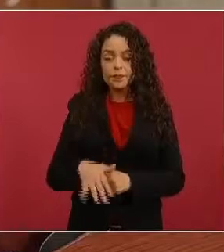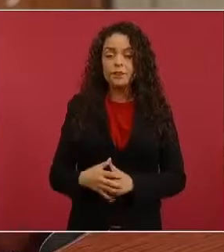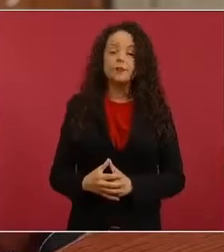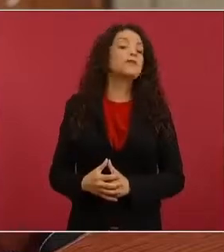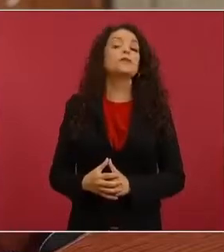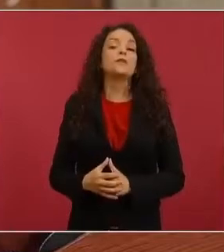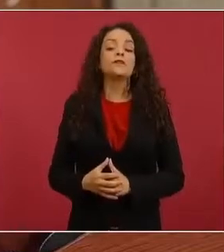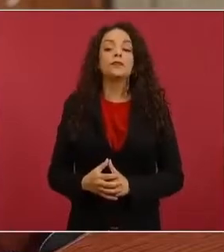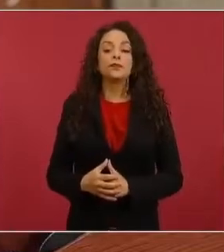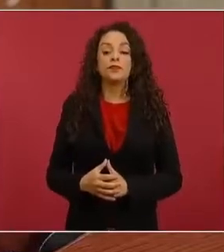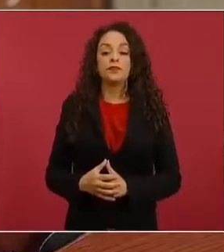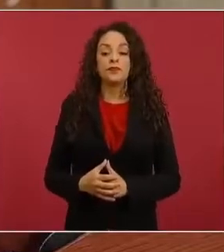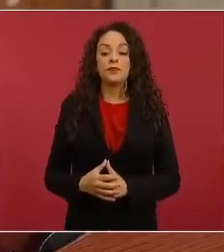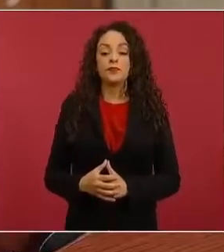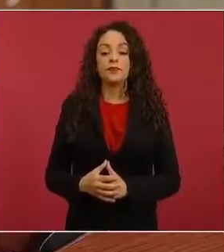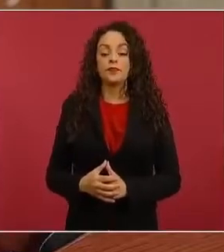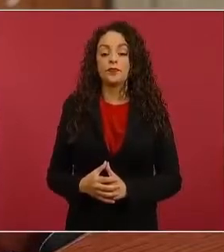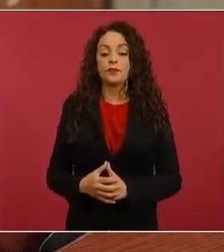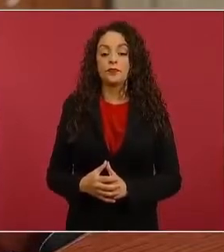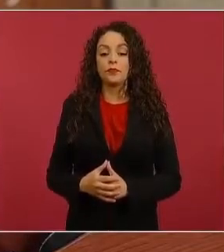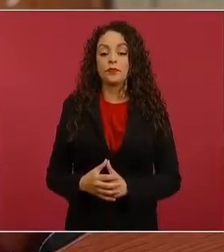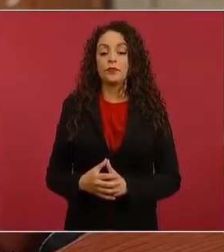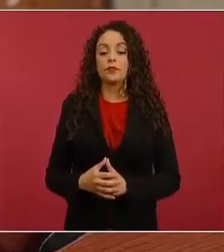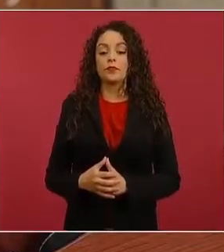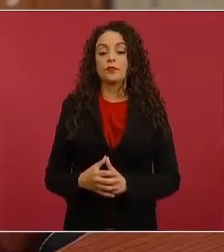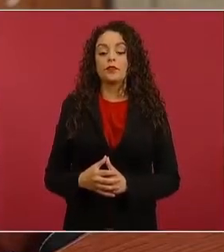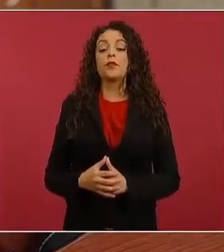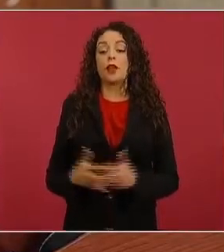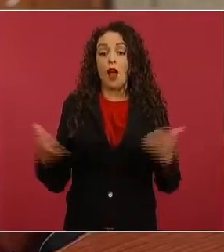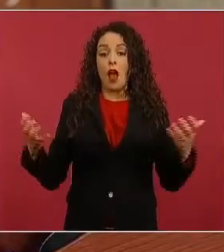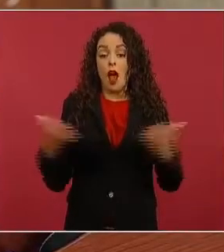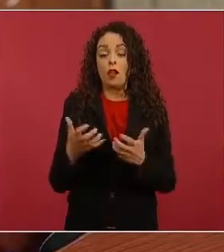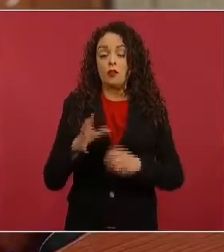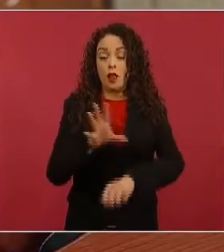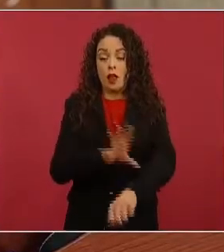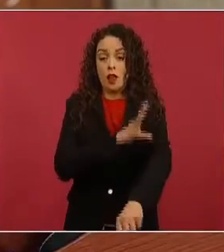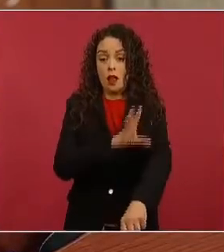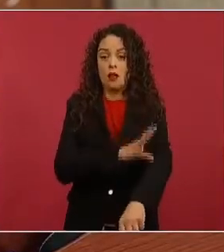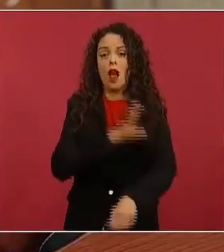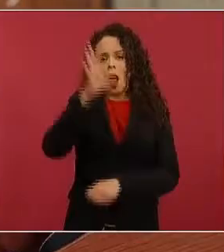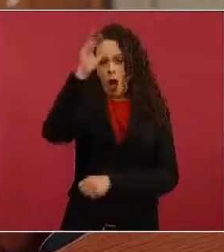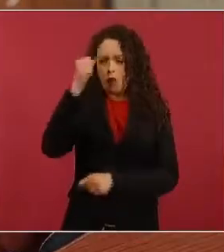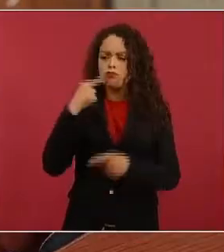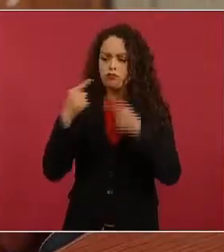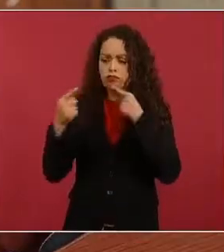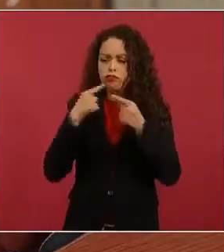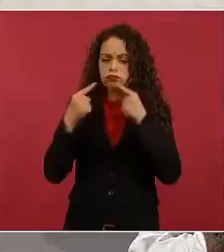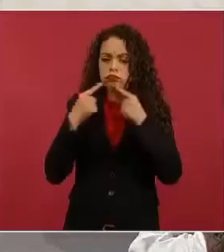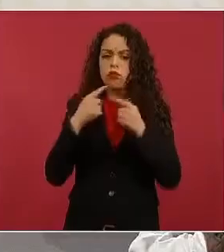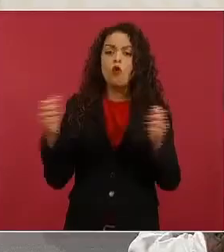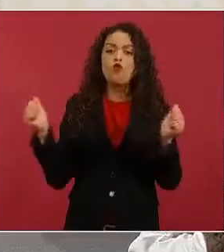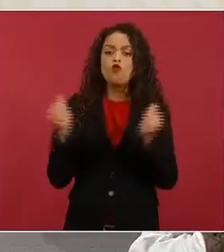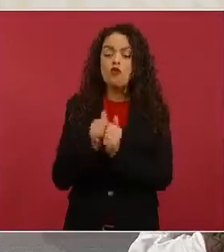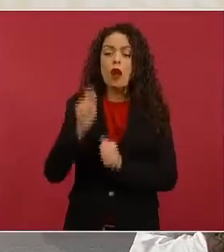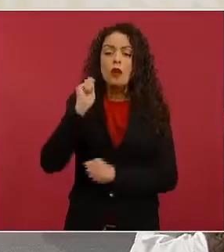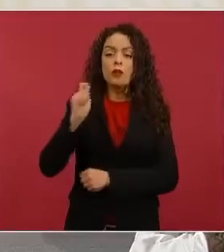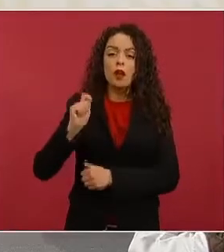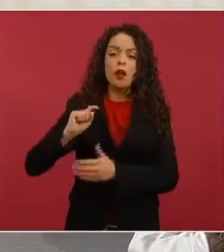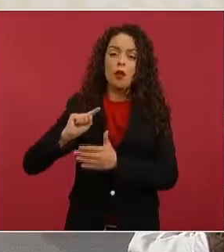Pueden suscribirse acuerdos conjuntos para la producción de energía con la modernización de